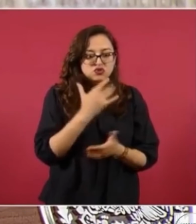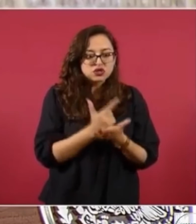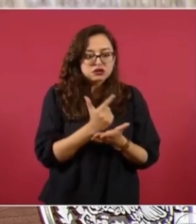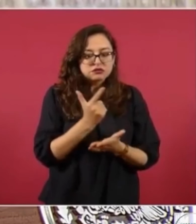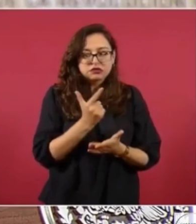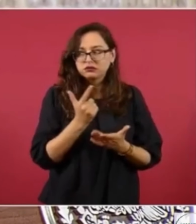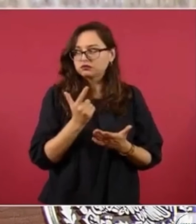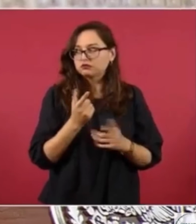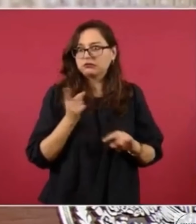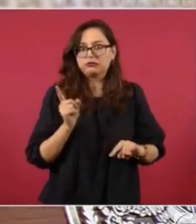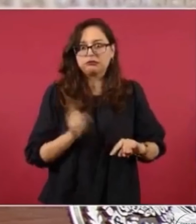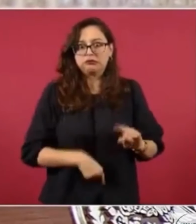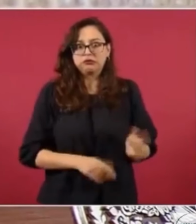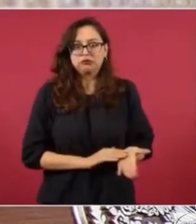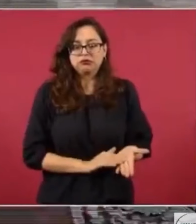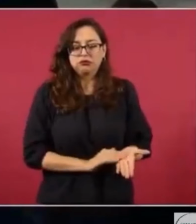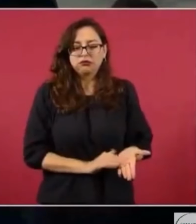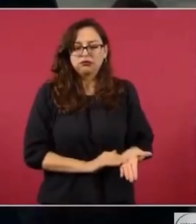Entonces,